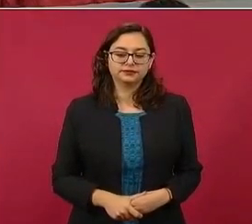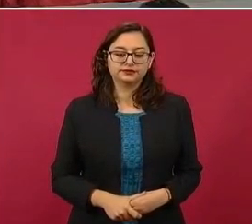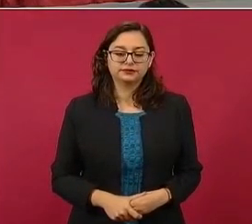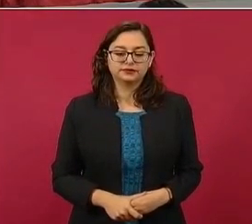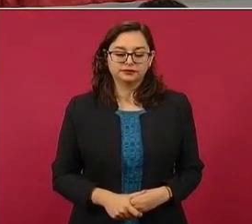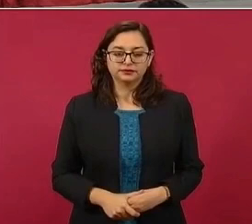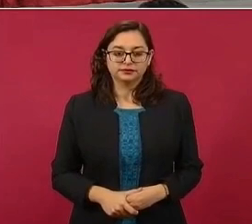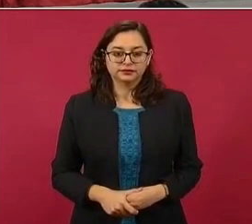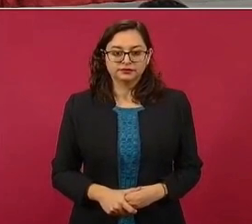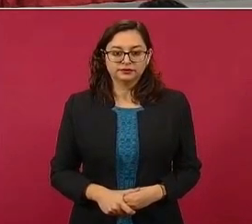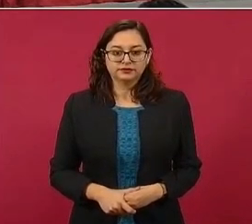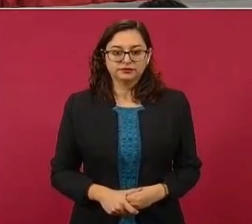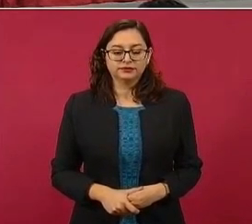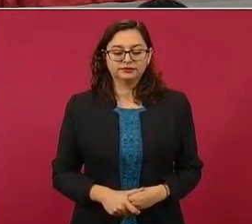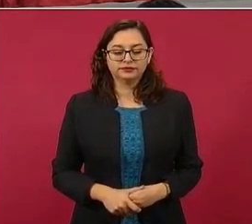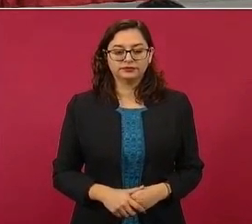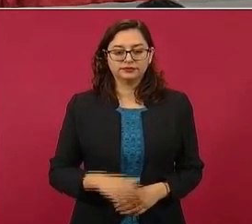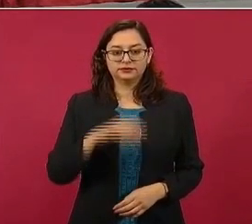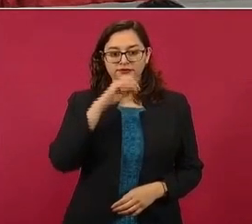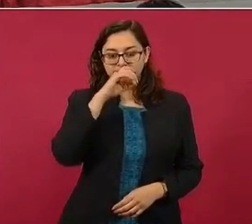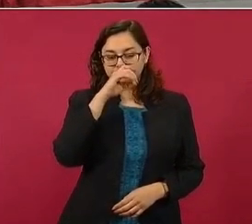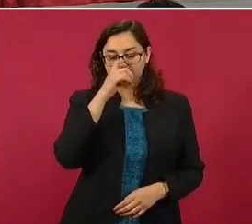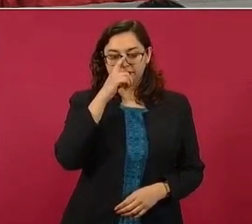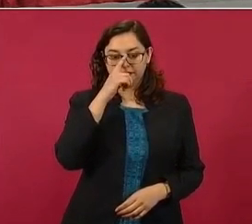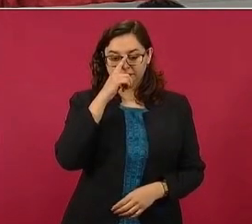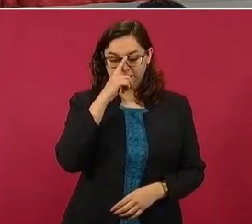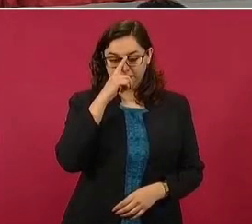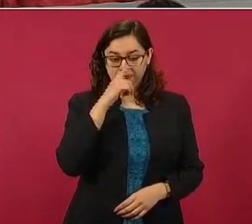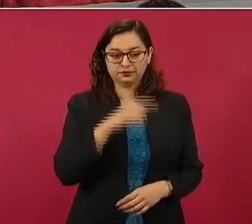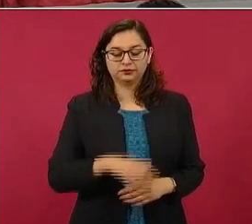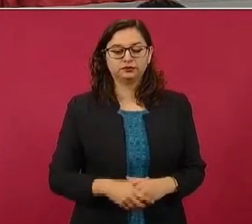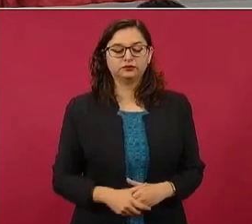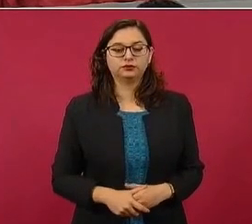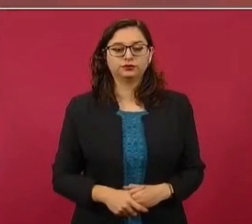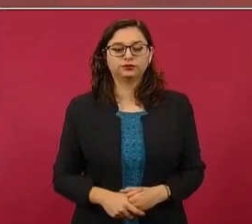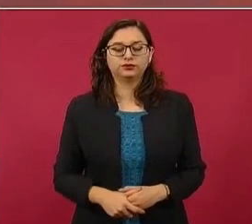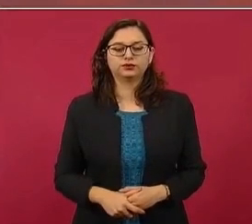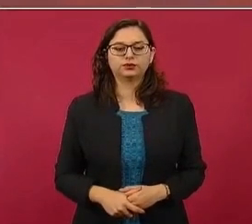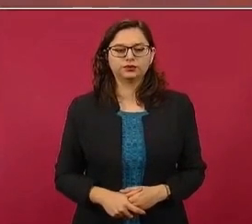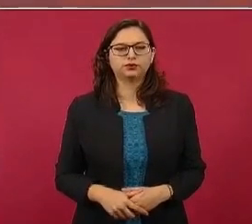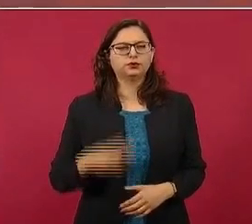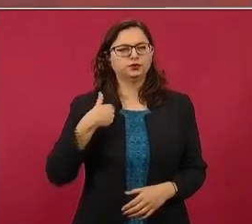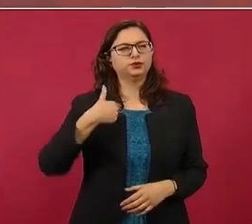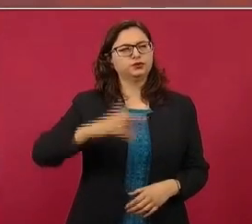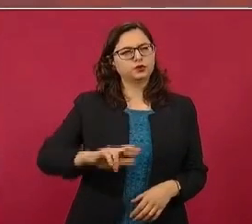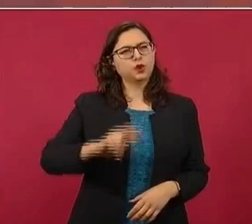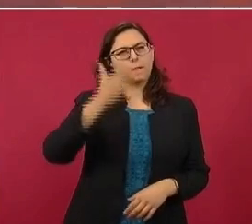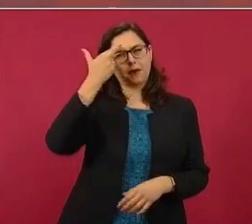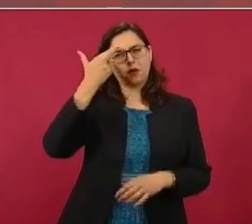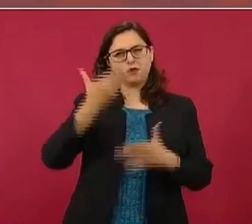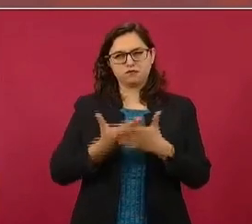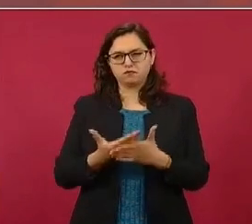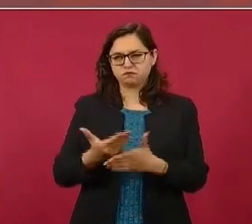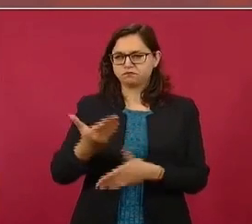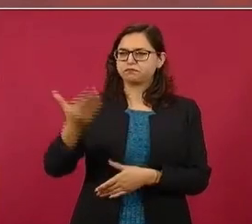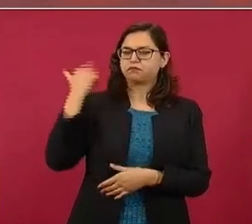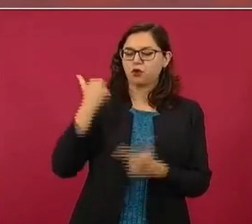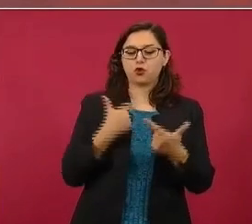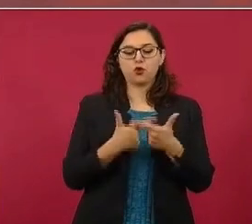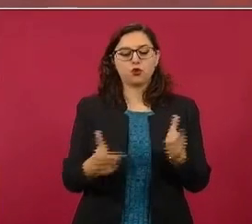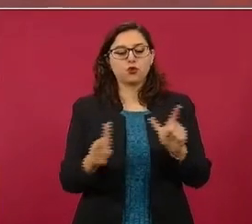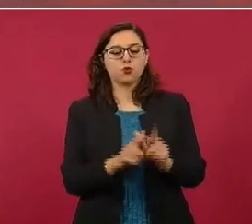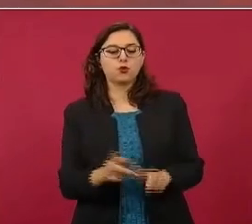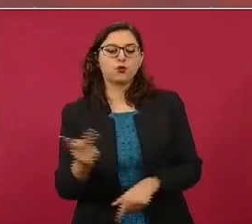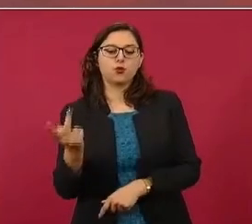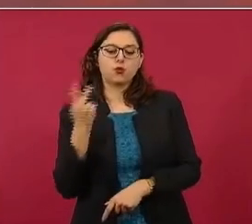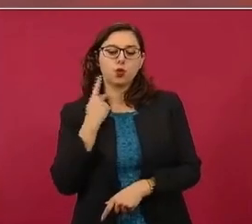Yo recuerdo que me tocó dirigir un partido en una circunstancia muy difícil porque